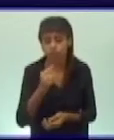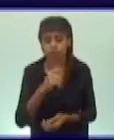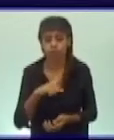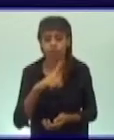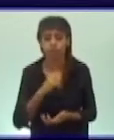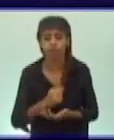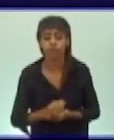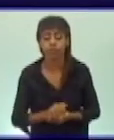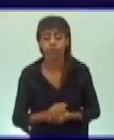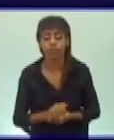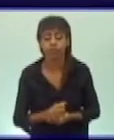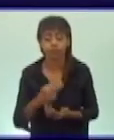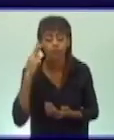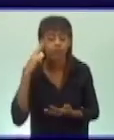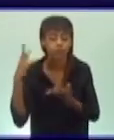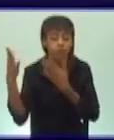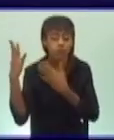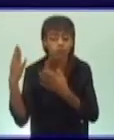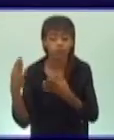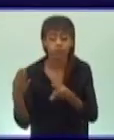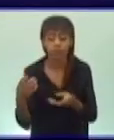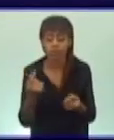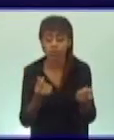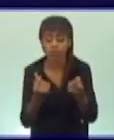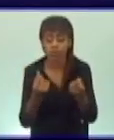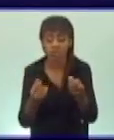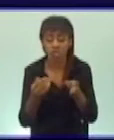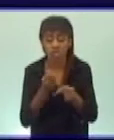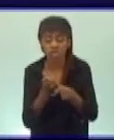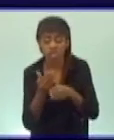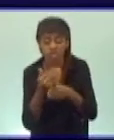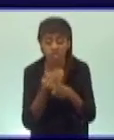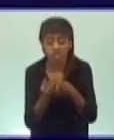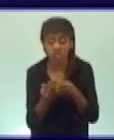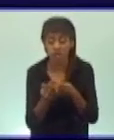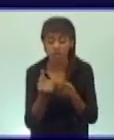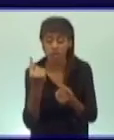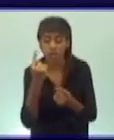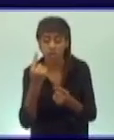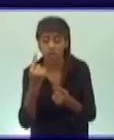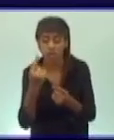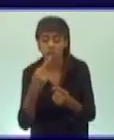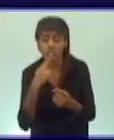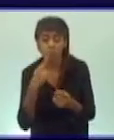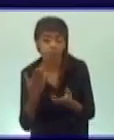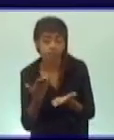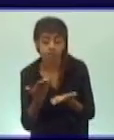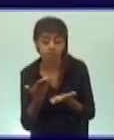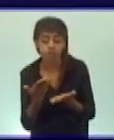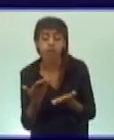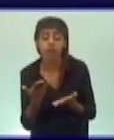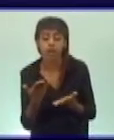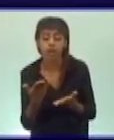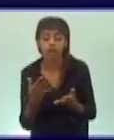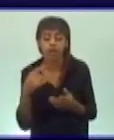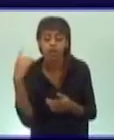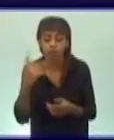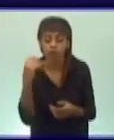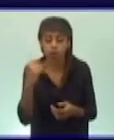que teníamos una economía deformada, primero producto del colonialismo español y luego por el